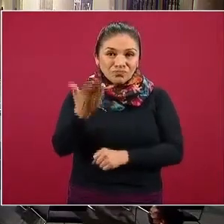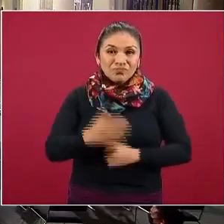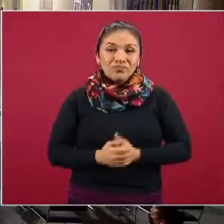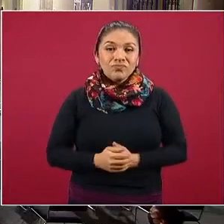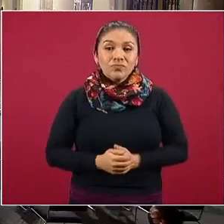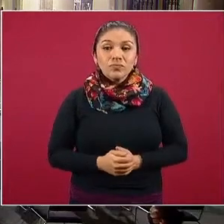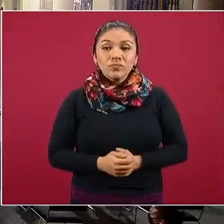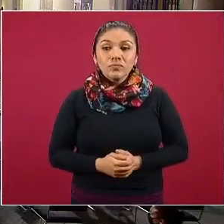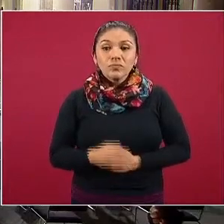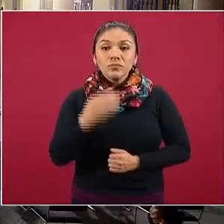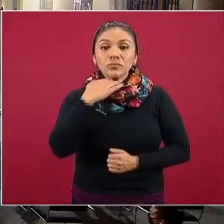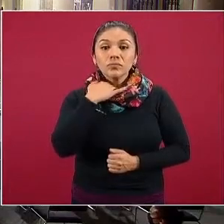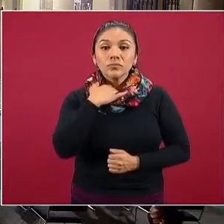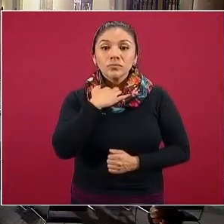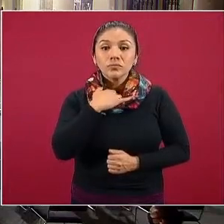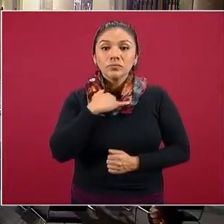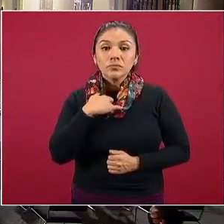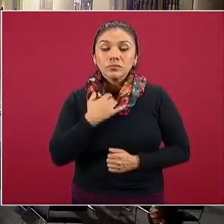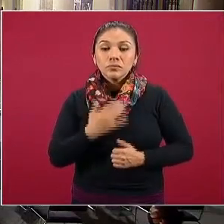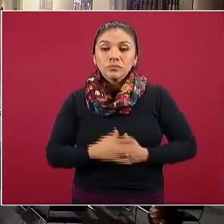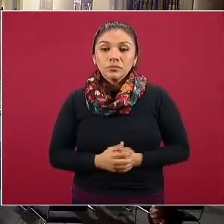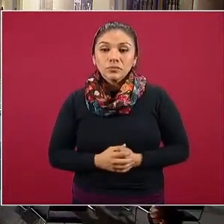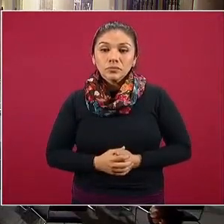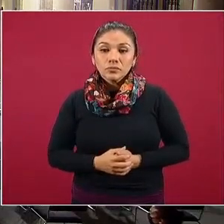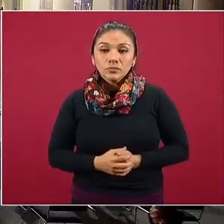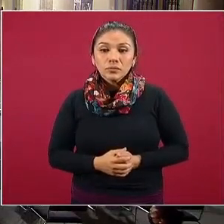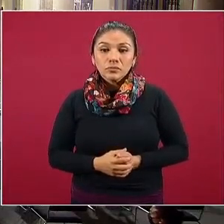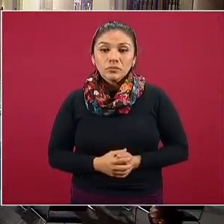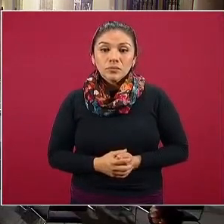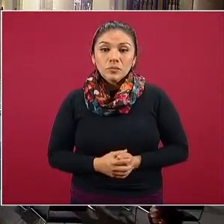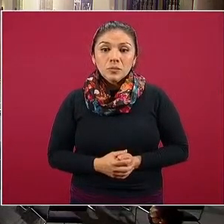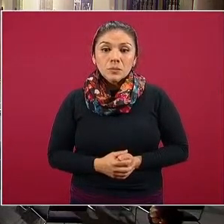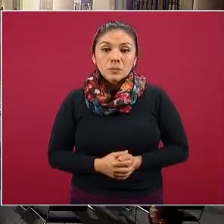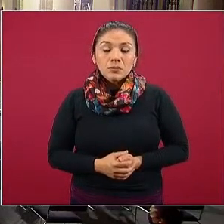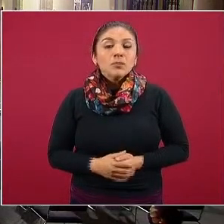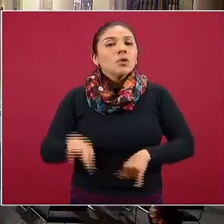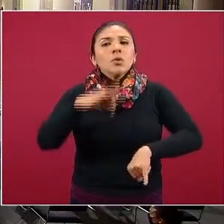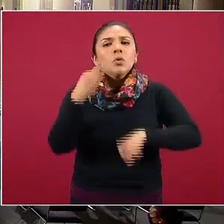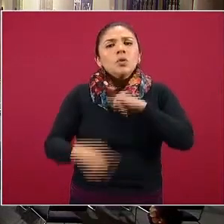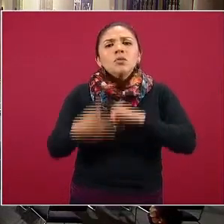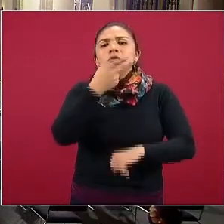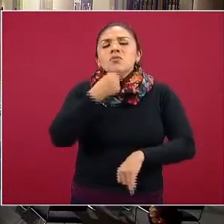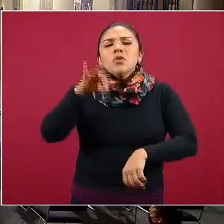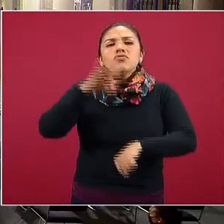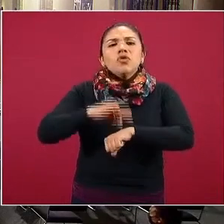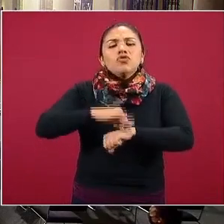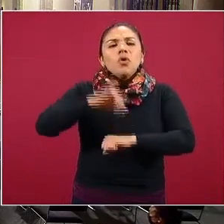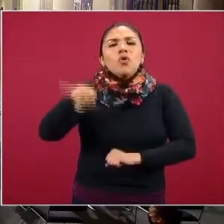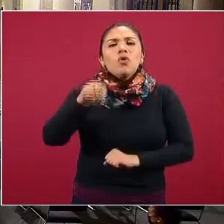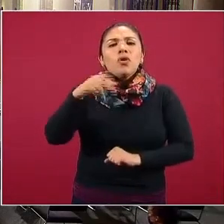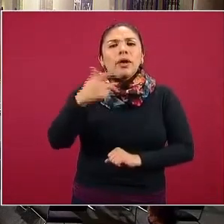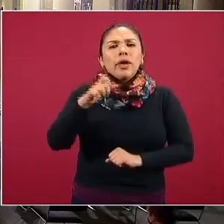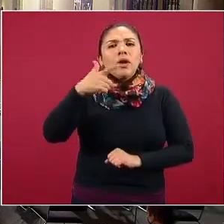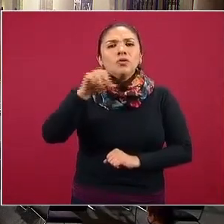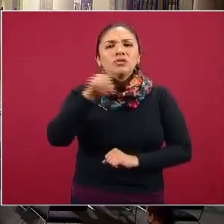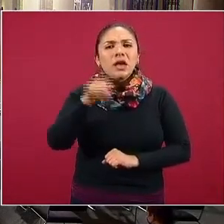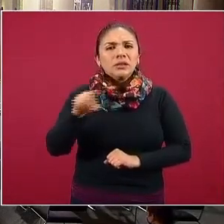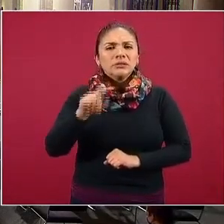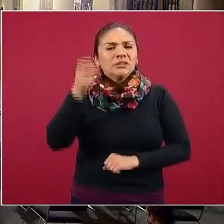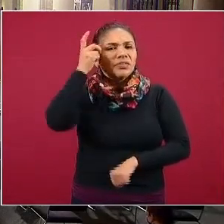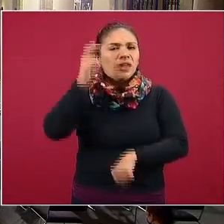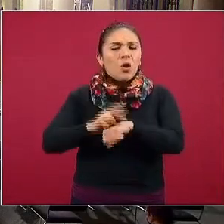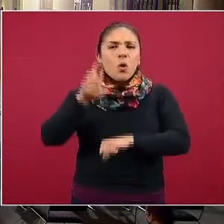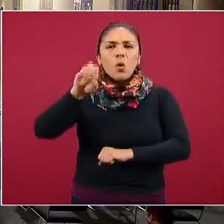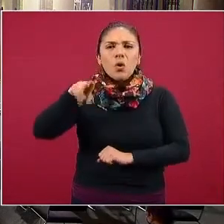Ayensa, de la Fundación Salvati y el Frente Unido contra el Cáncer de Pulmón. Finalmente, el doctor Jorge González Olvera, director de